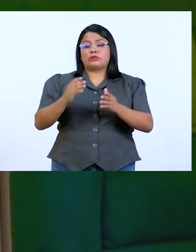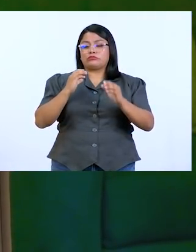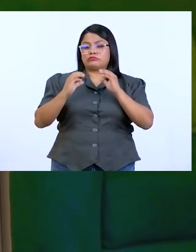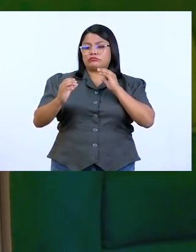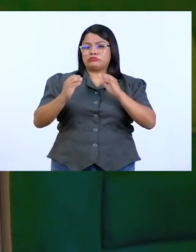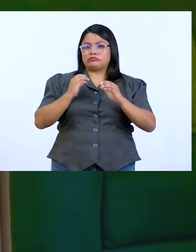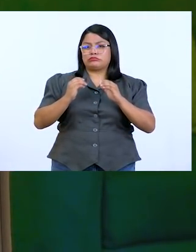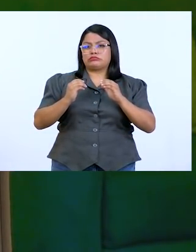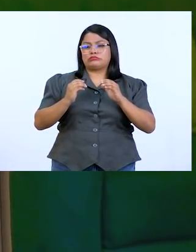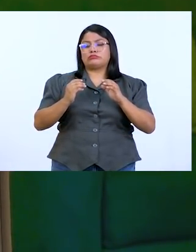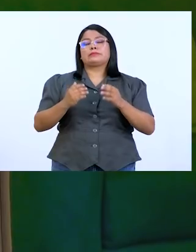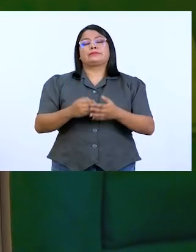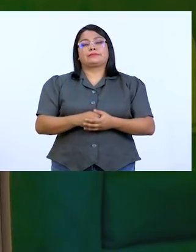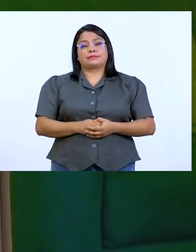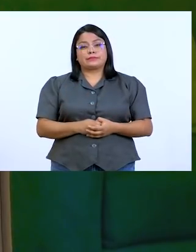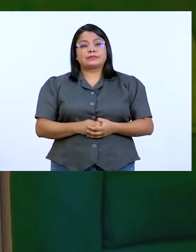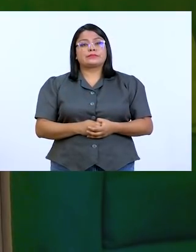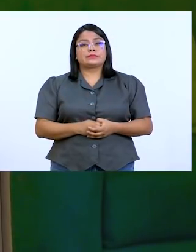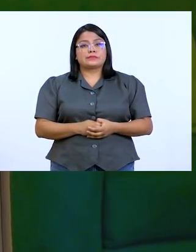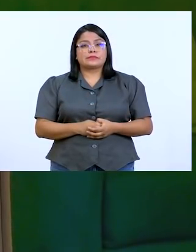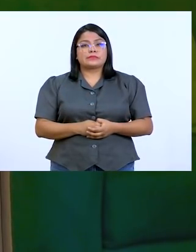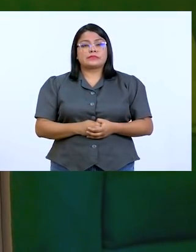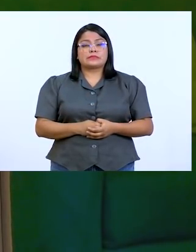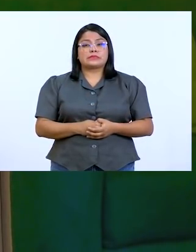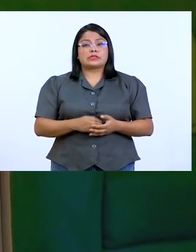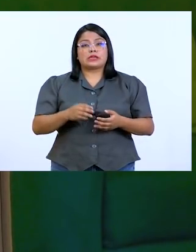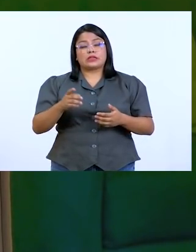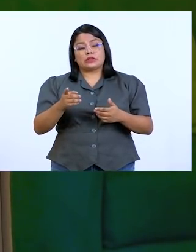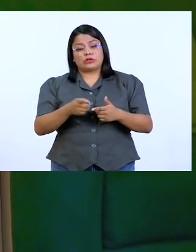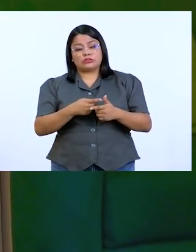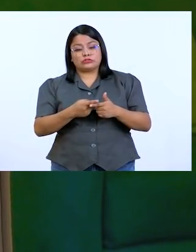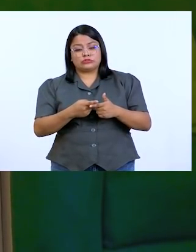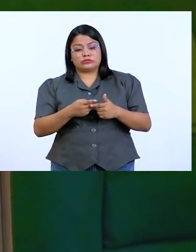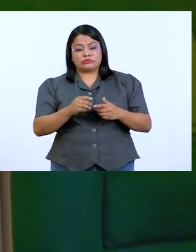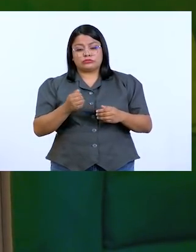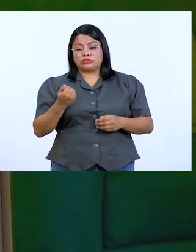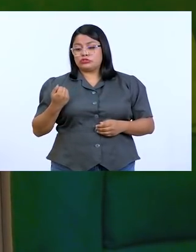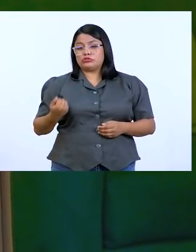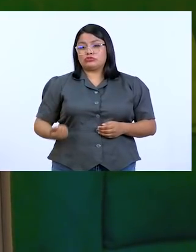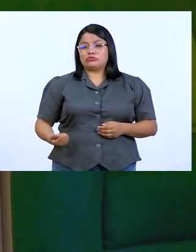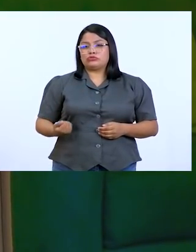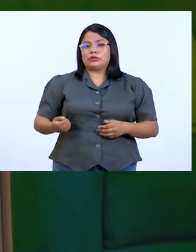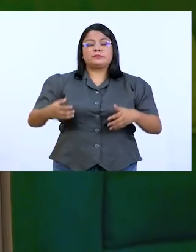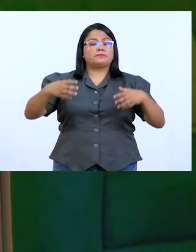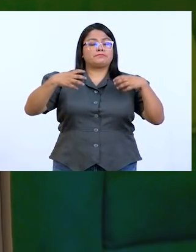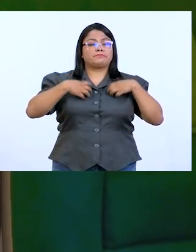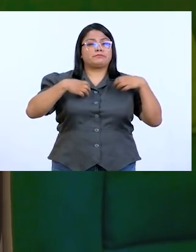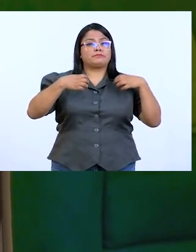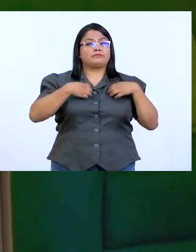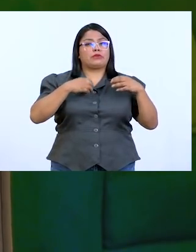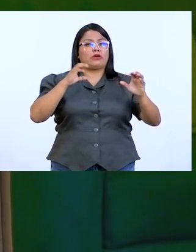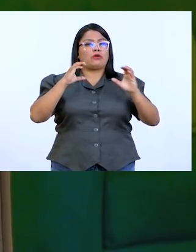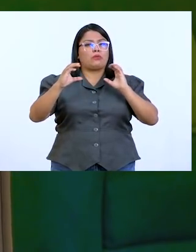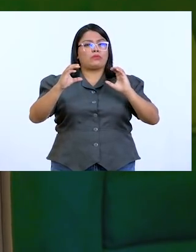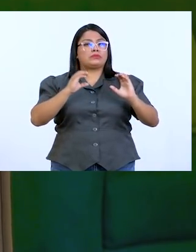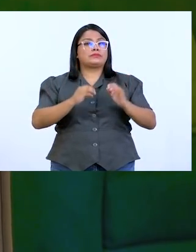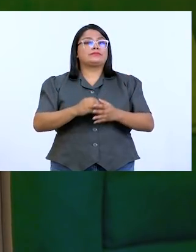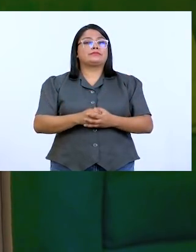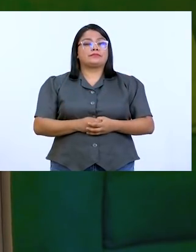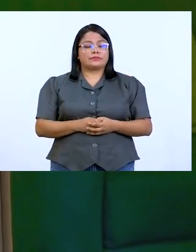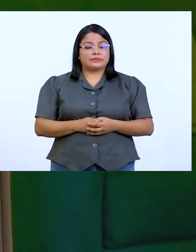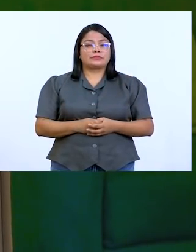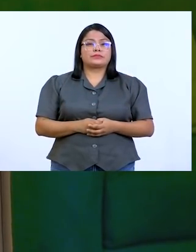de comunicación o como situación de comunicación, en la que los y las estudiantes tienen esa vivencia, ¿verdad?,